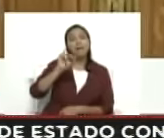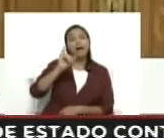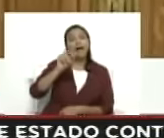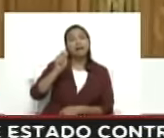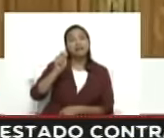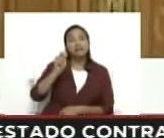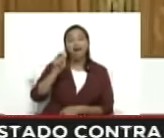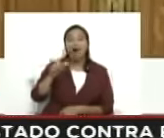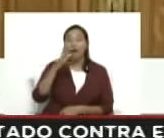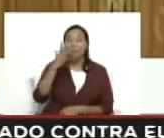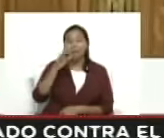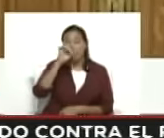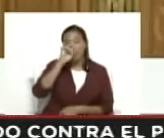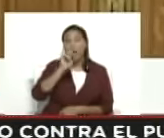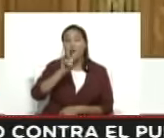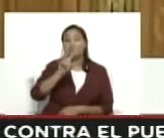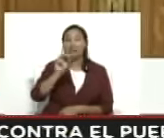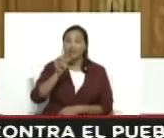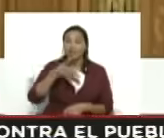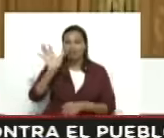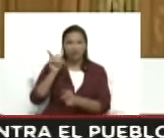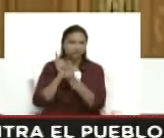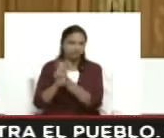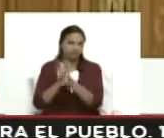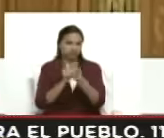20. ¿Y Soto?